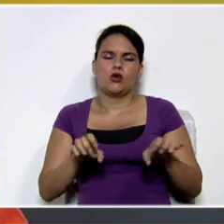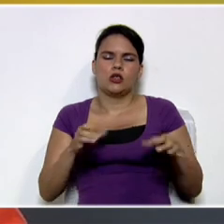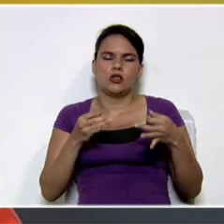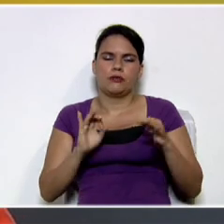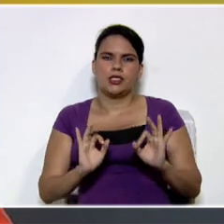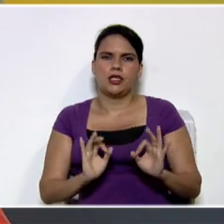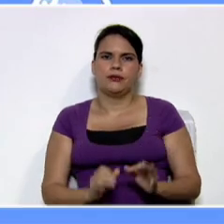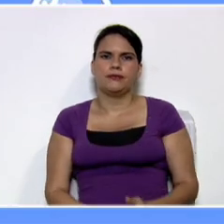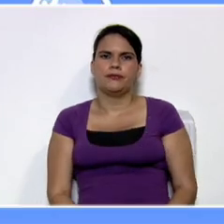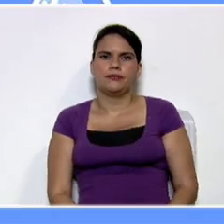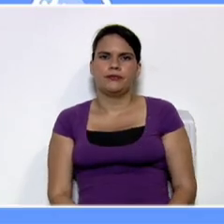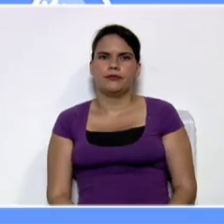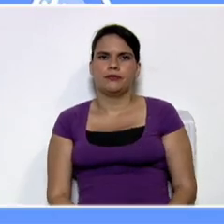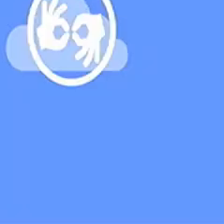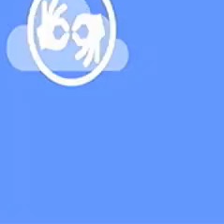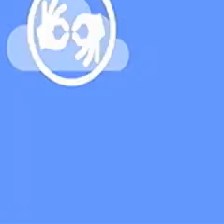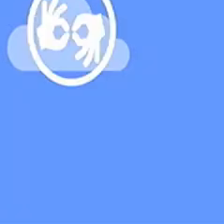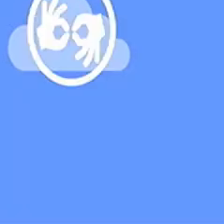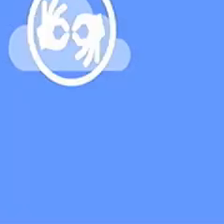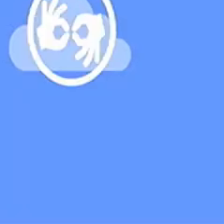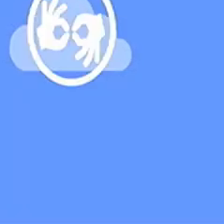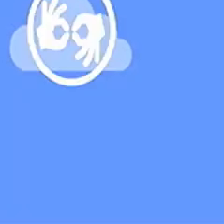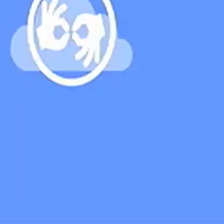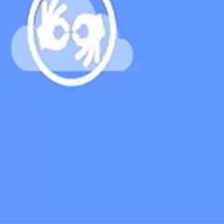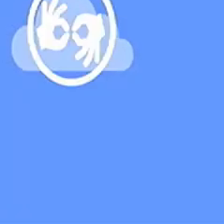educación especial.